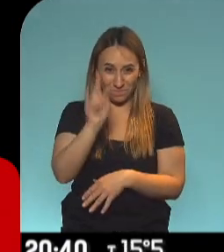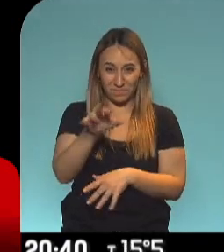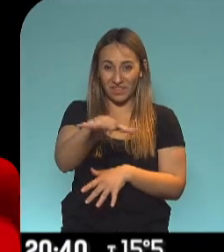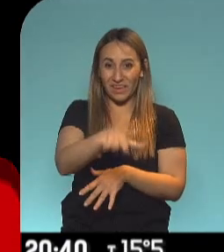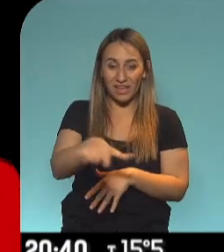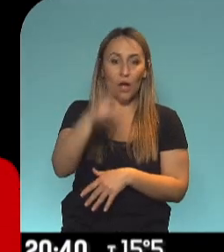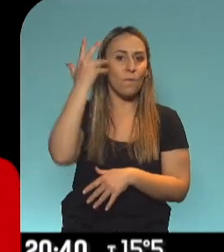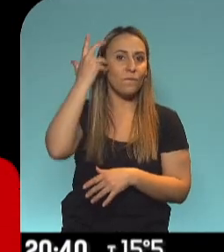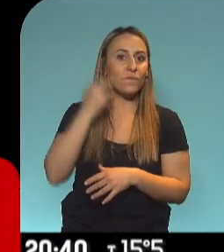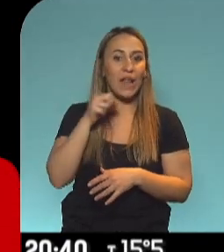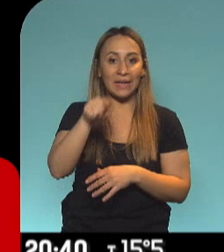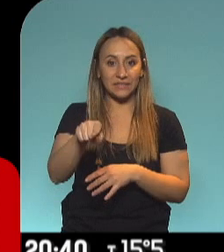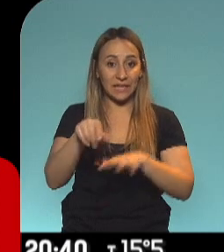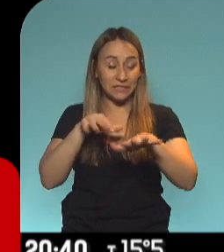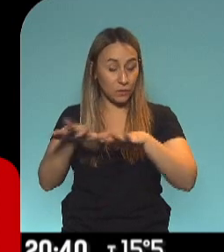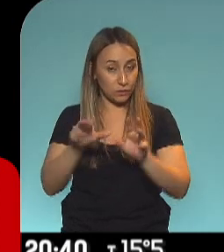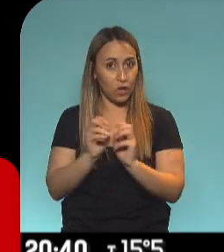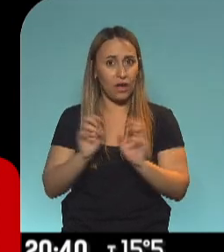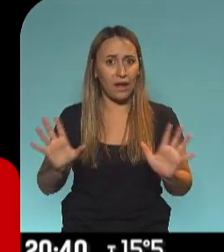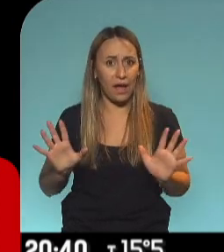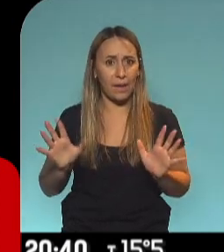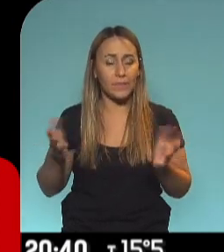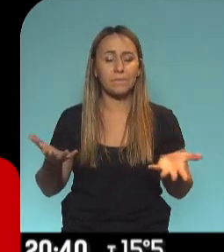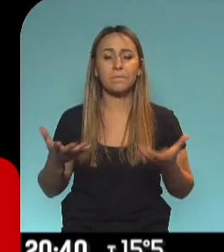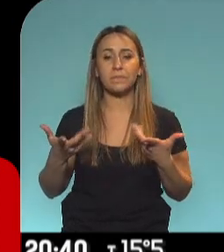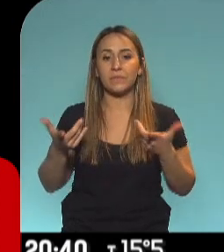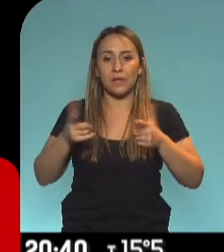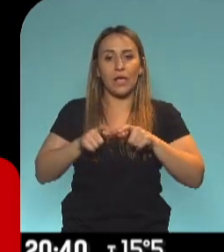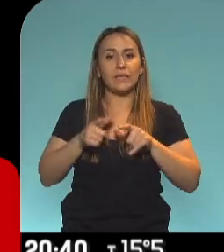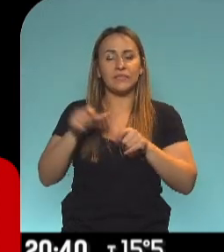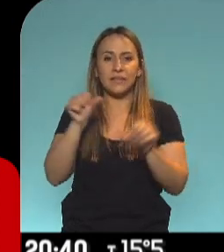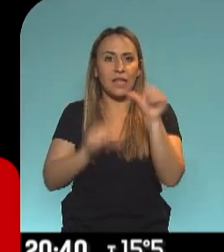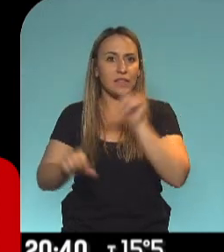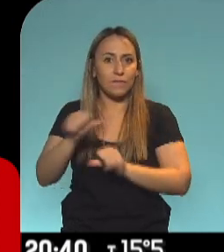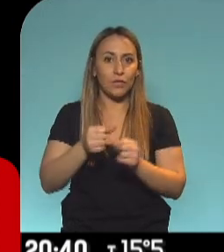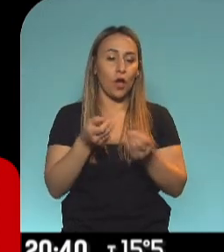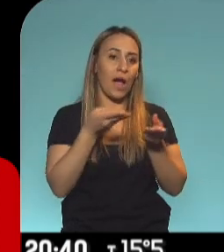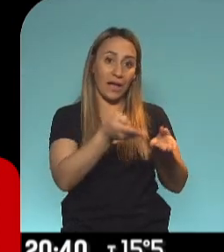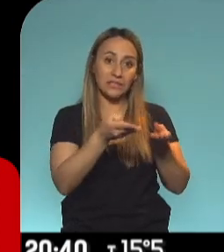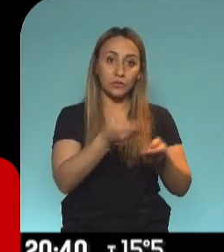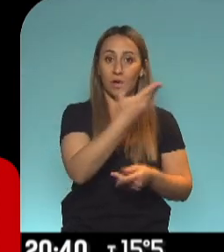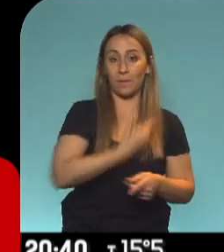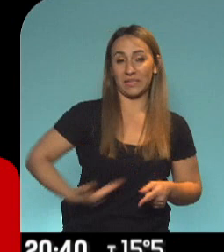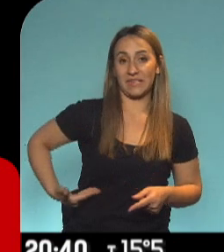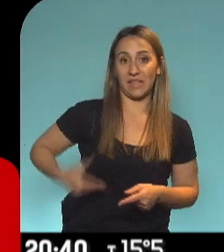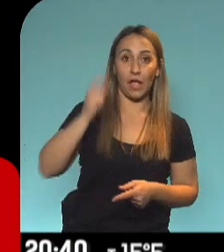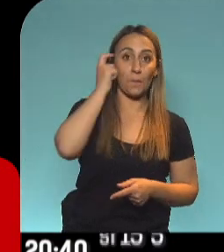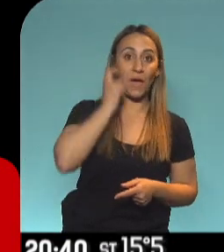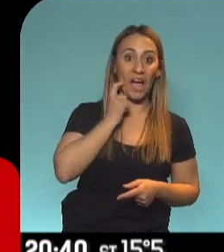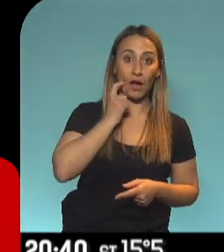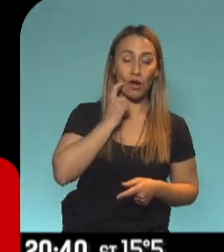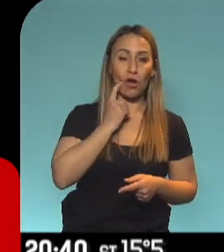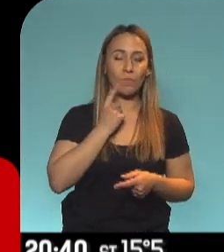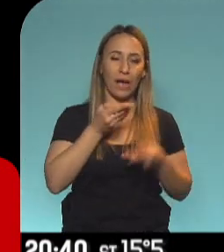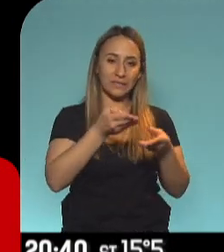Francia, la situación es crítica. Se aseguró desde el Consejo Científico que asesora al presidente Emmanuel Macron. En los